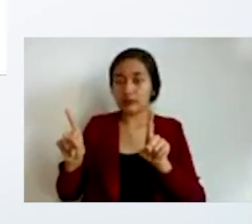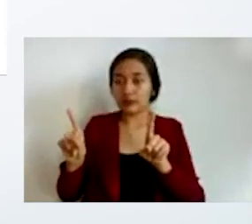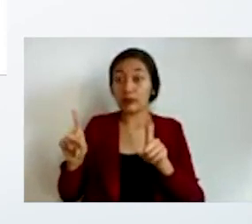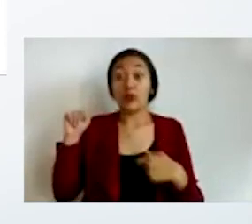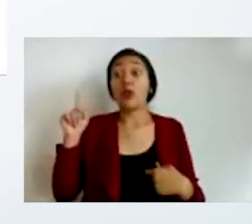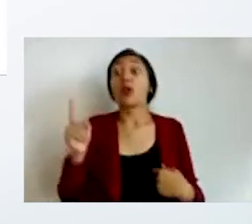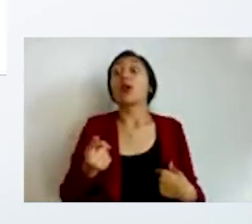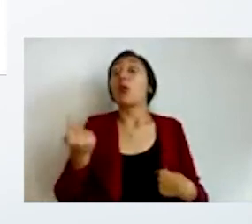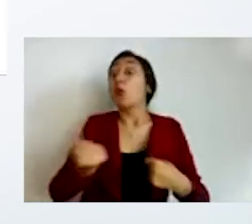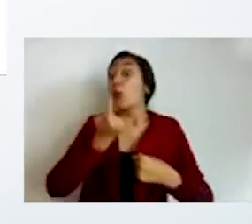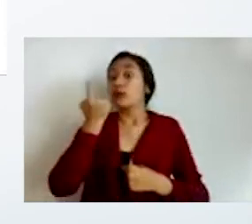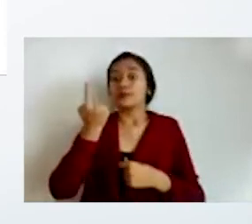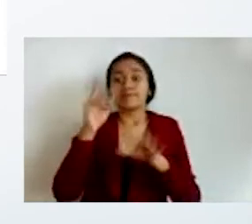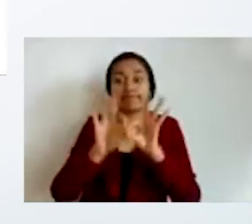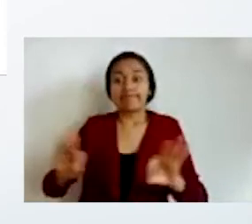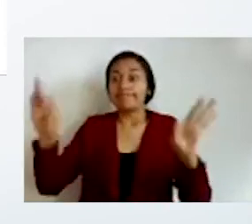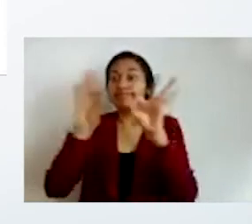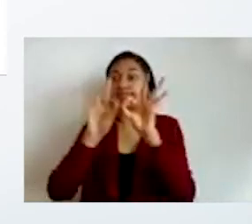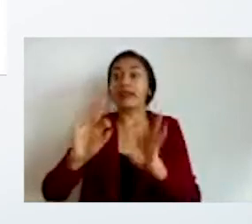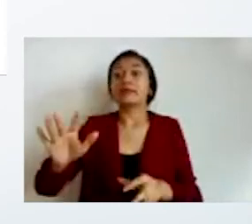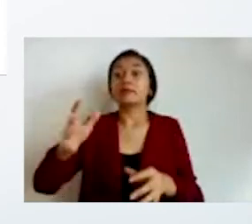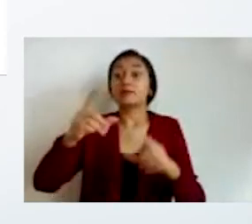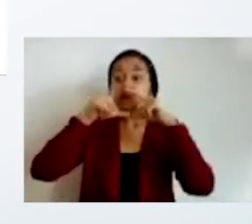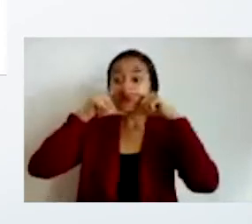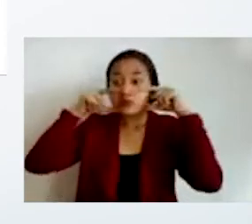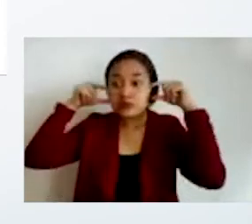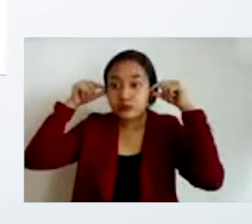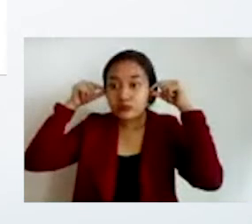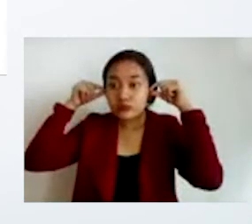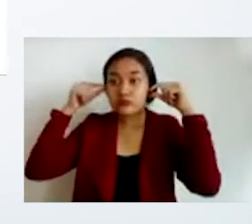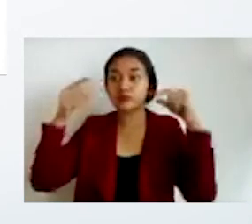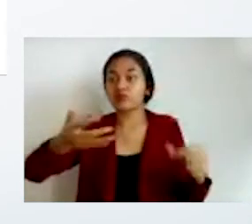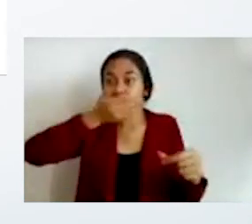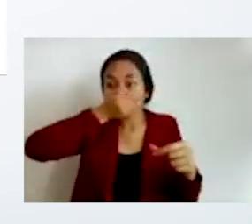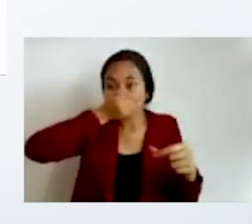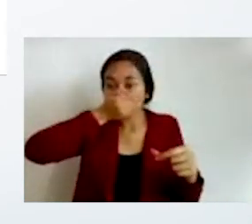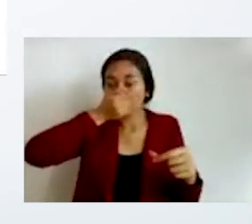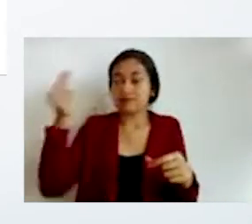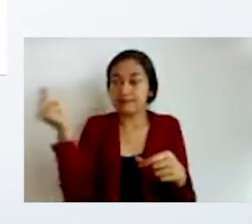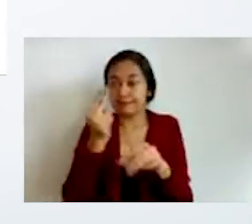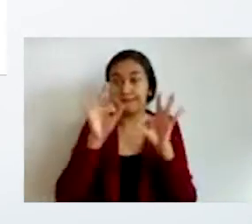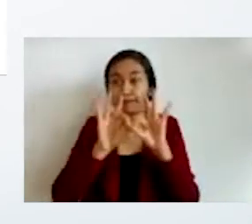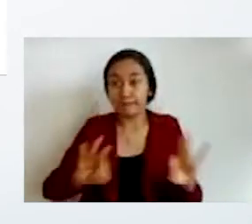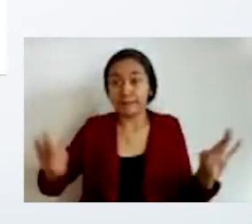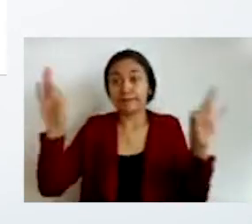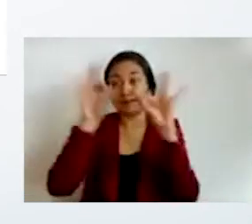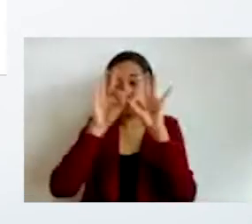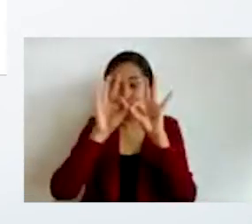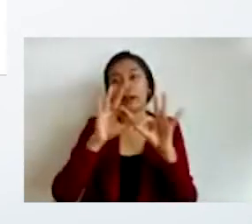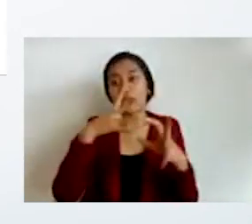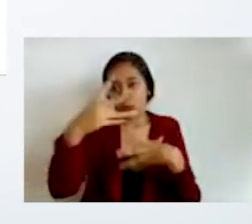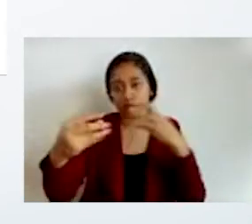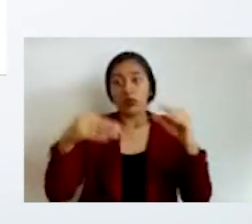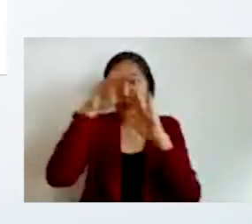utilicen todos el cubrebocas, o como dicen en España, el tapabocas, para minimizar las posibilidades de